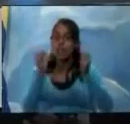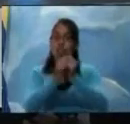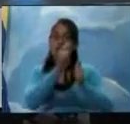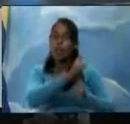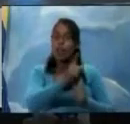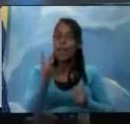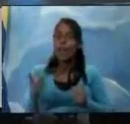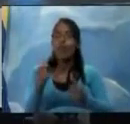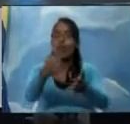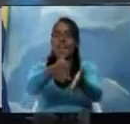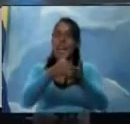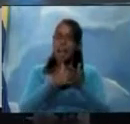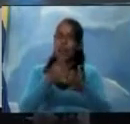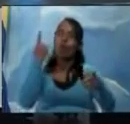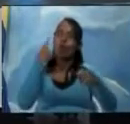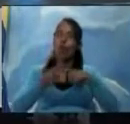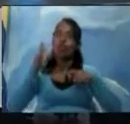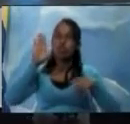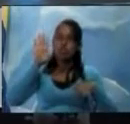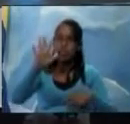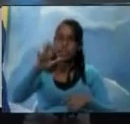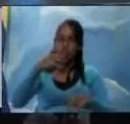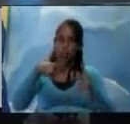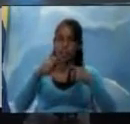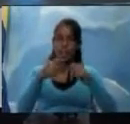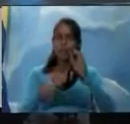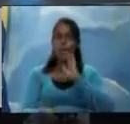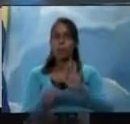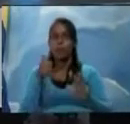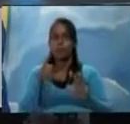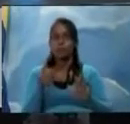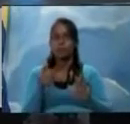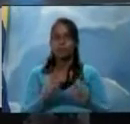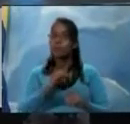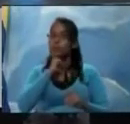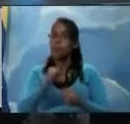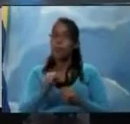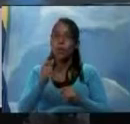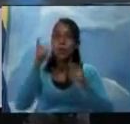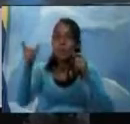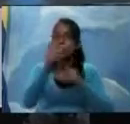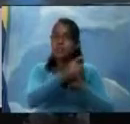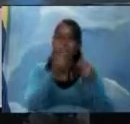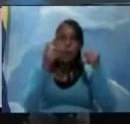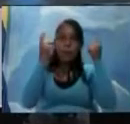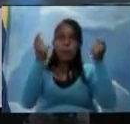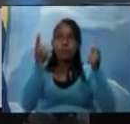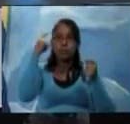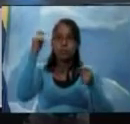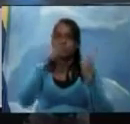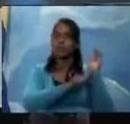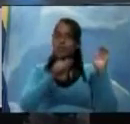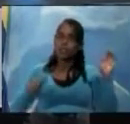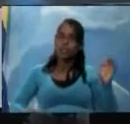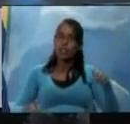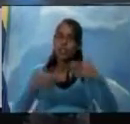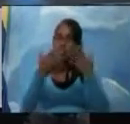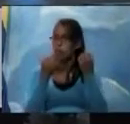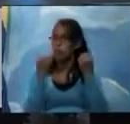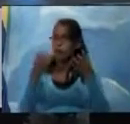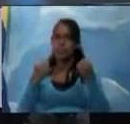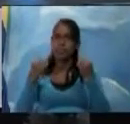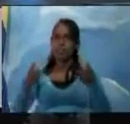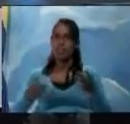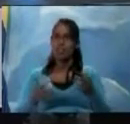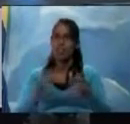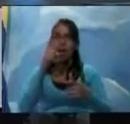ellos y ganó otros 5 talentos. ¿Se da cuenta? Era una persona avispado. Por eso el Señor le dio bastante.